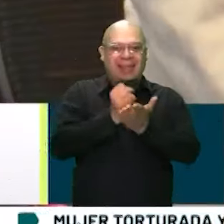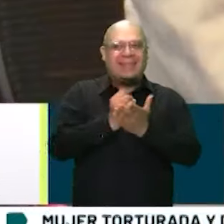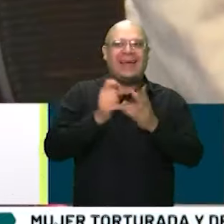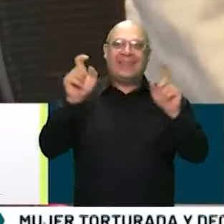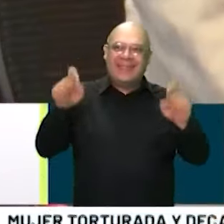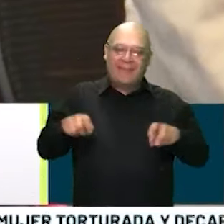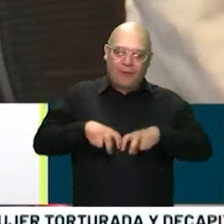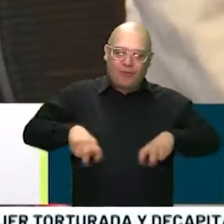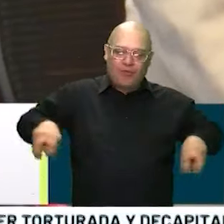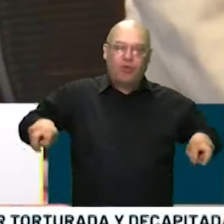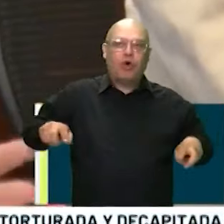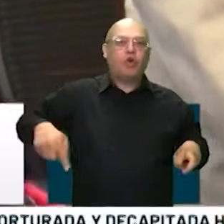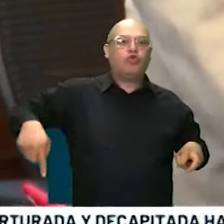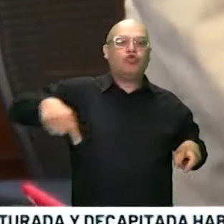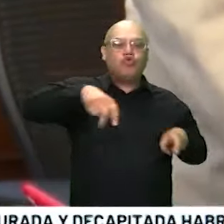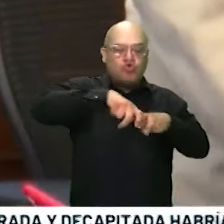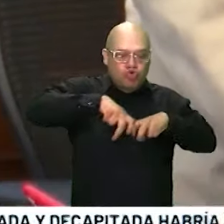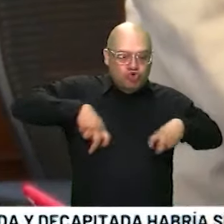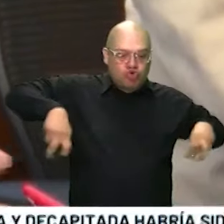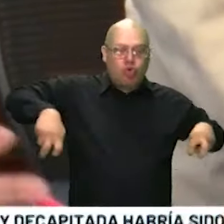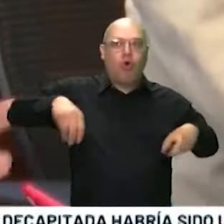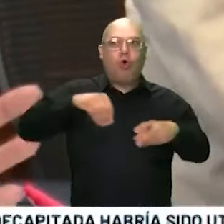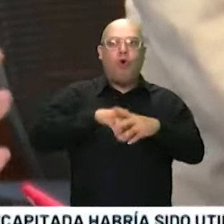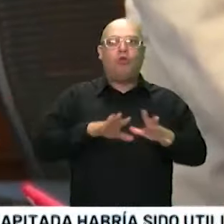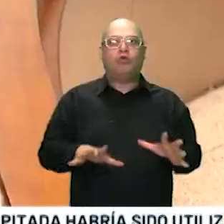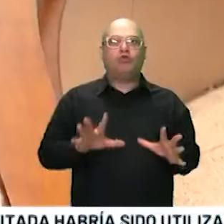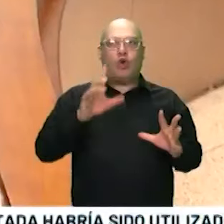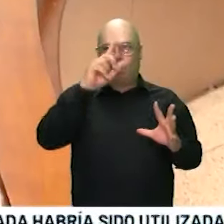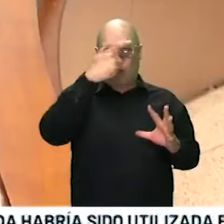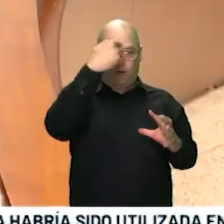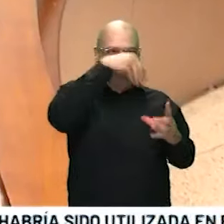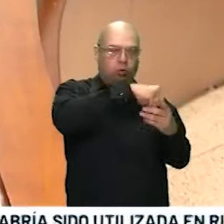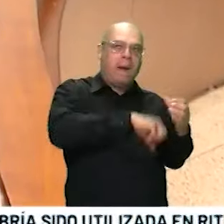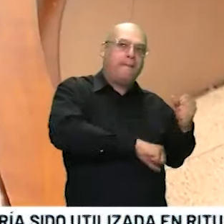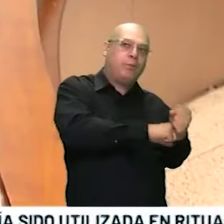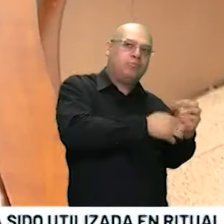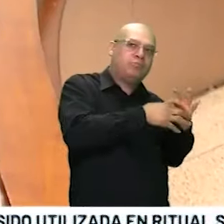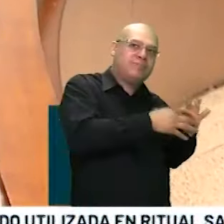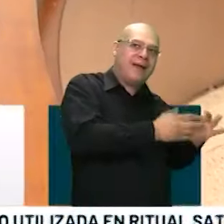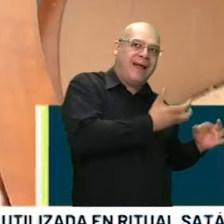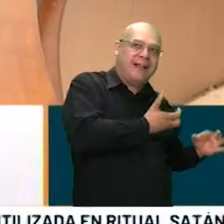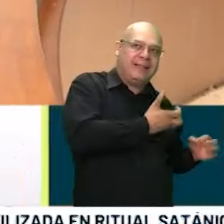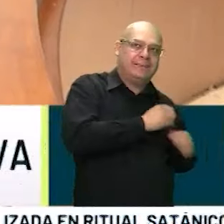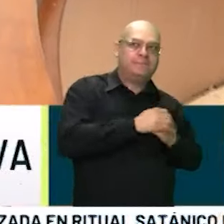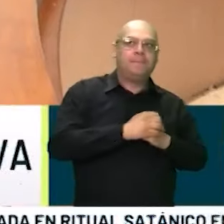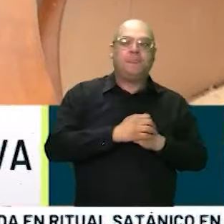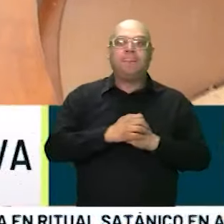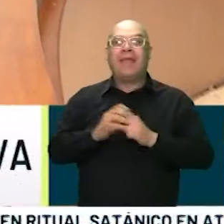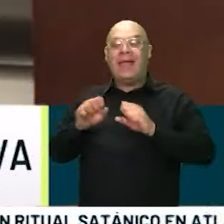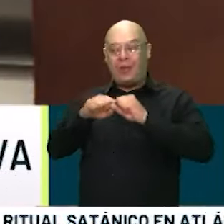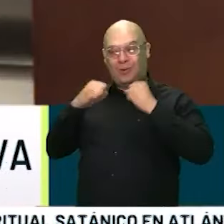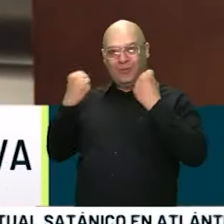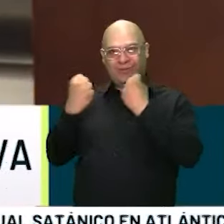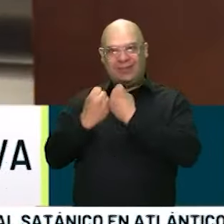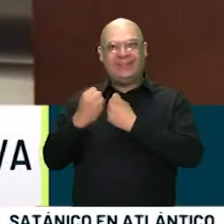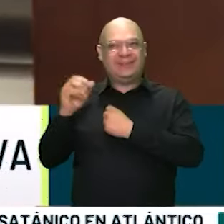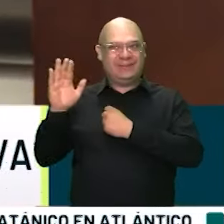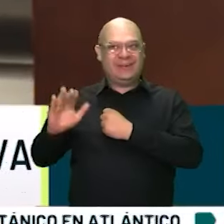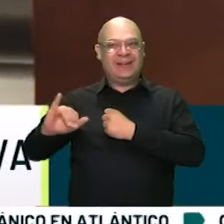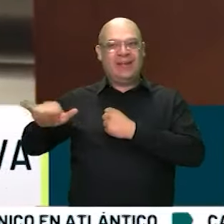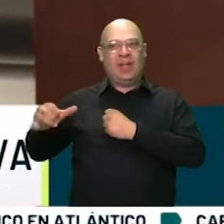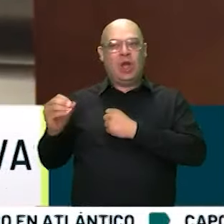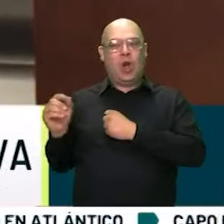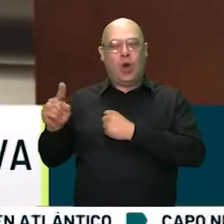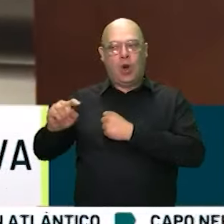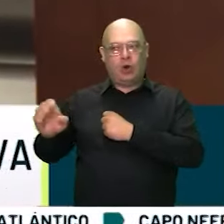todos los integrantes pertenecen a la bancada de gobierno por este motivo el concejal opositor del pacto histórico José Luis Marín